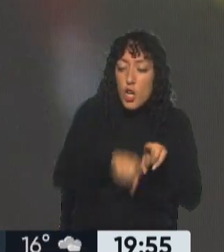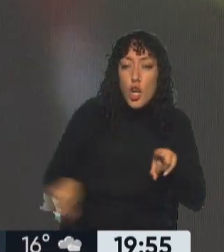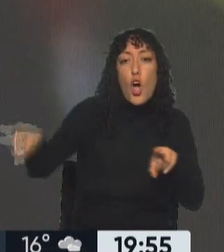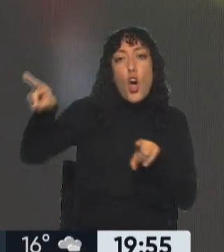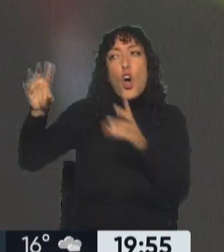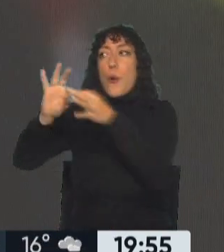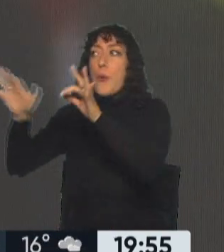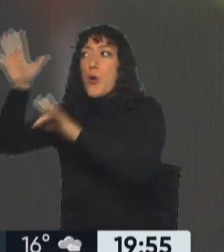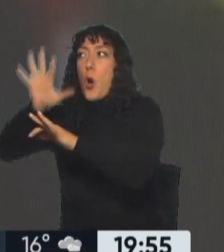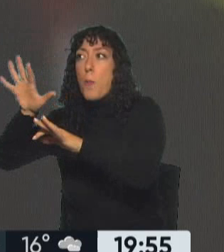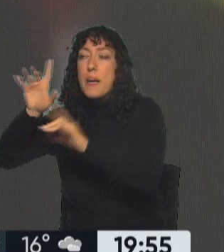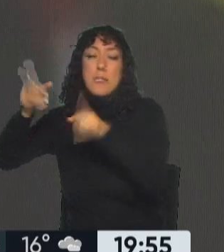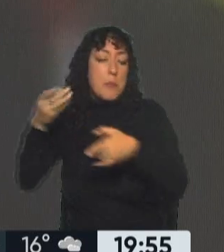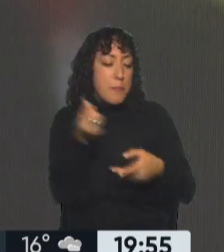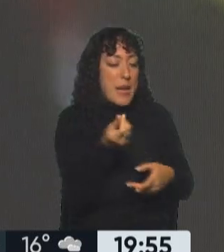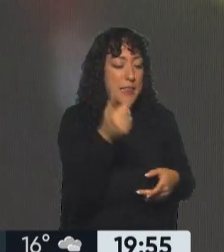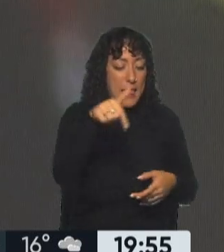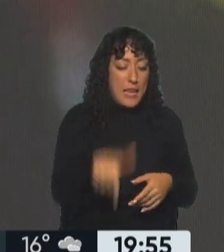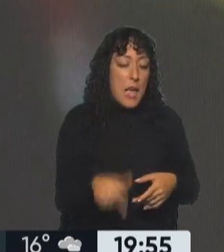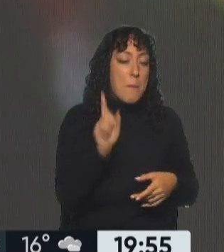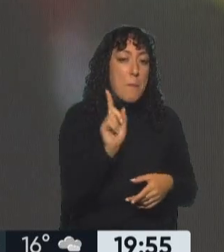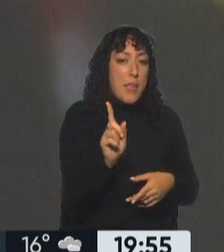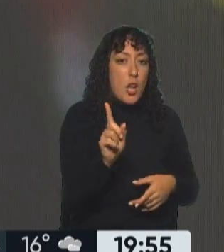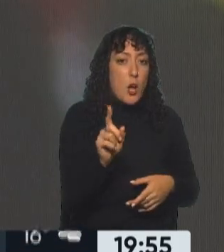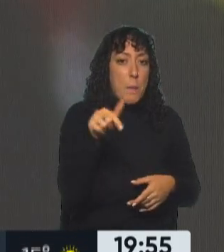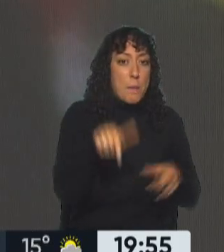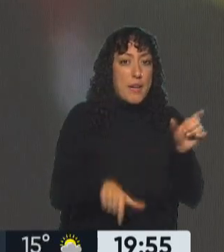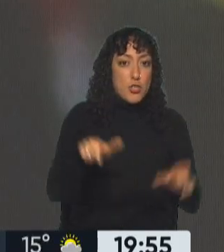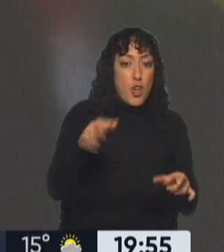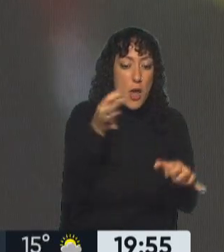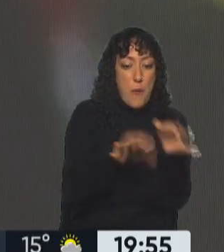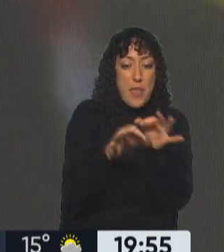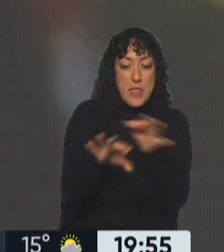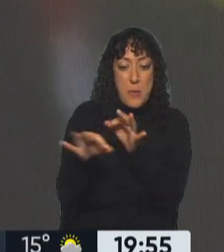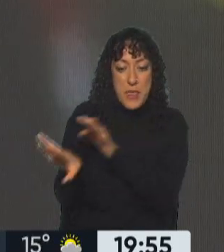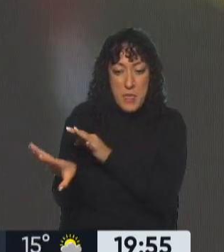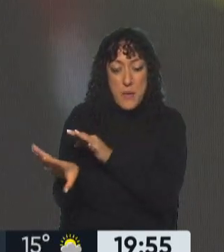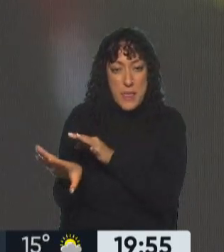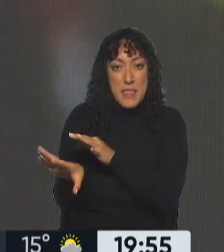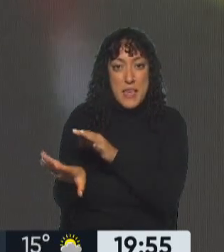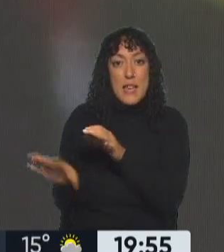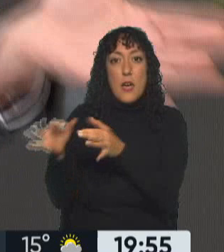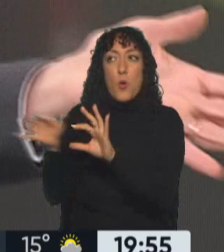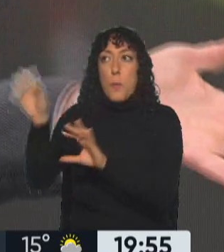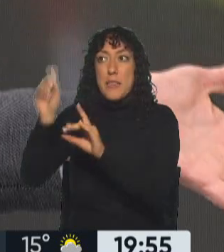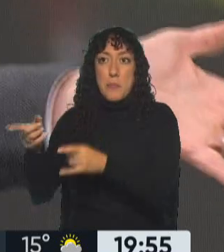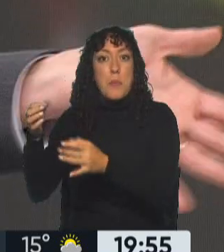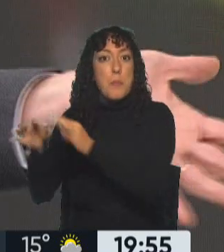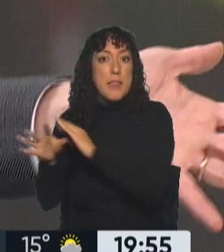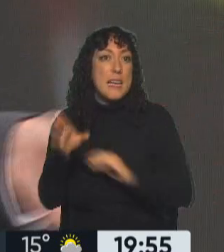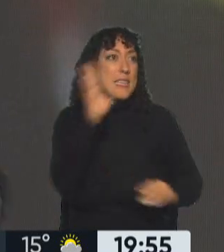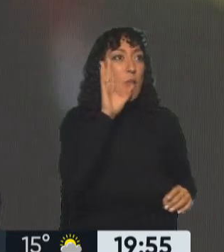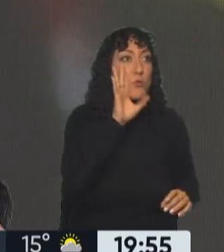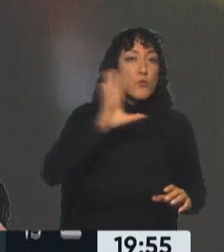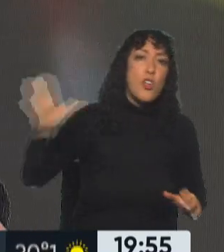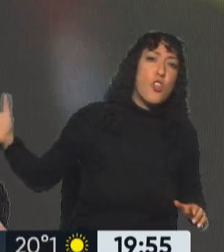Europa y con capitales locales, pero los capitales locales terminaron vendiendo la cuota aparte, Europa también, Estados Unidos se